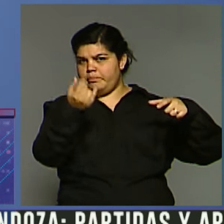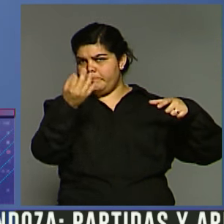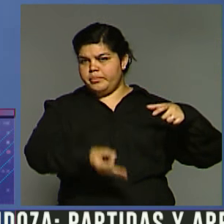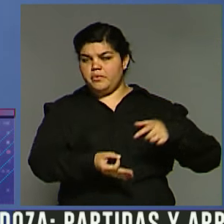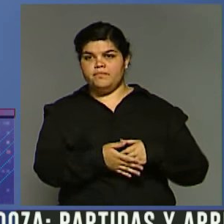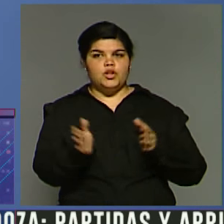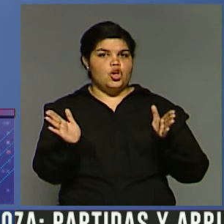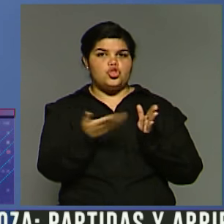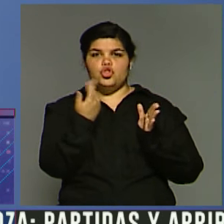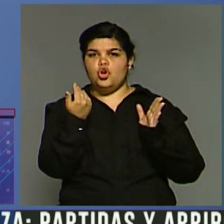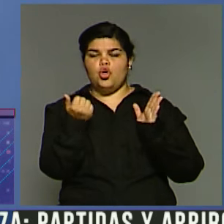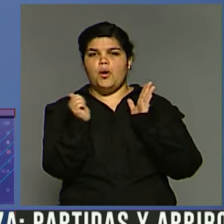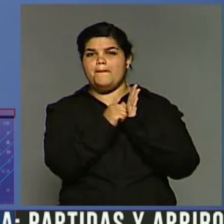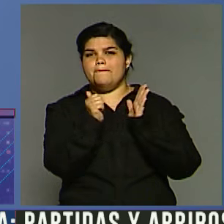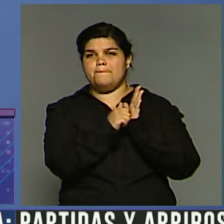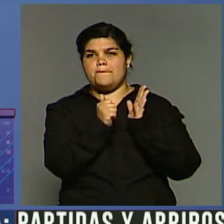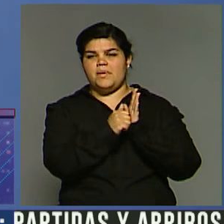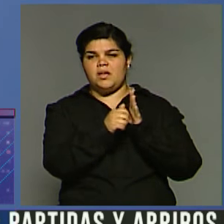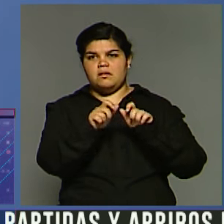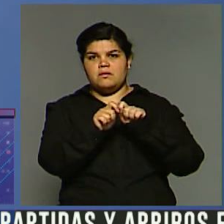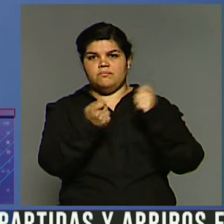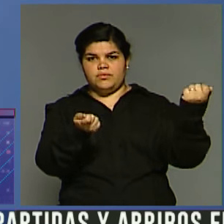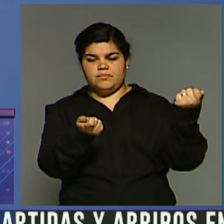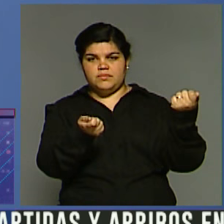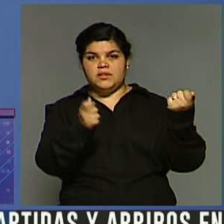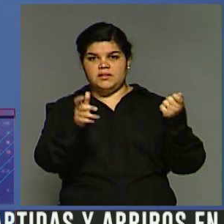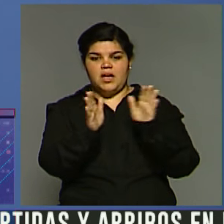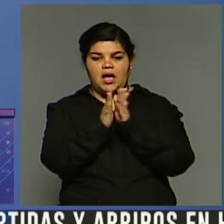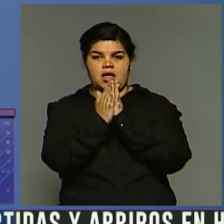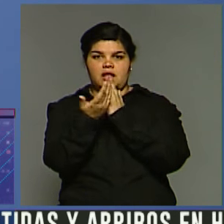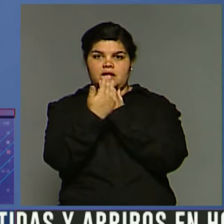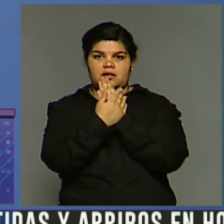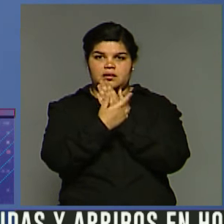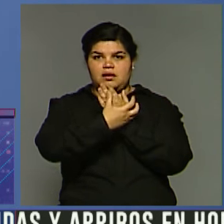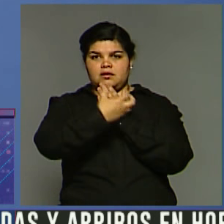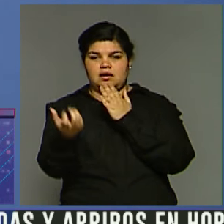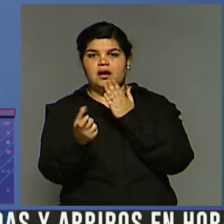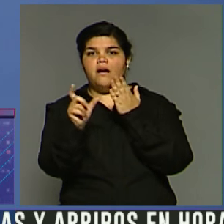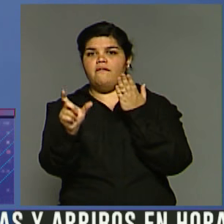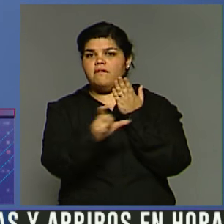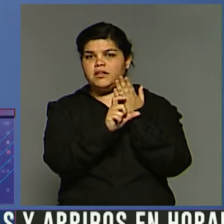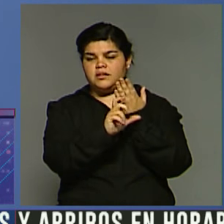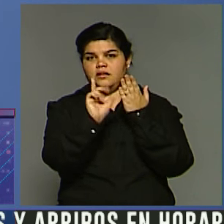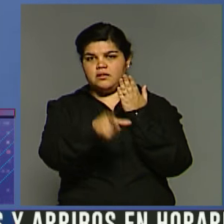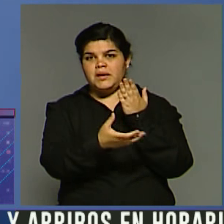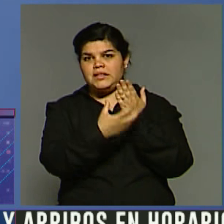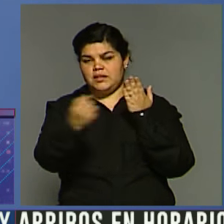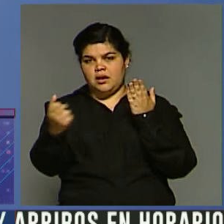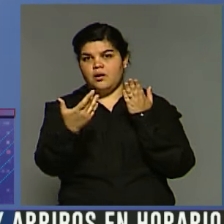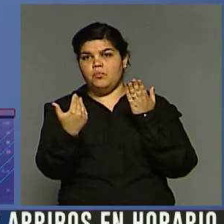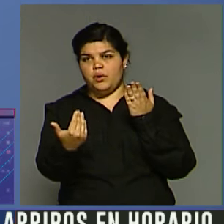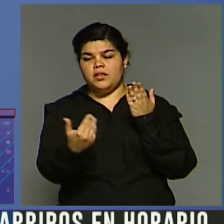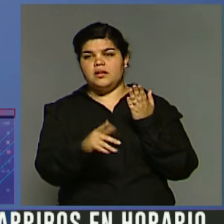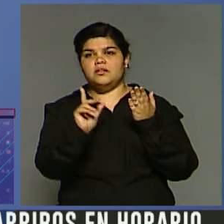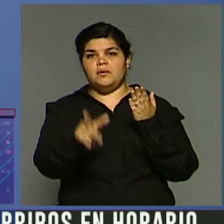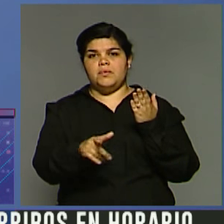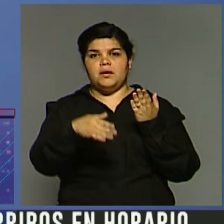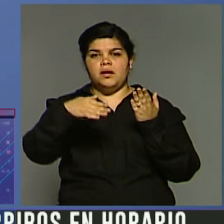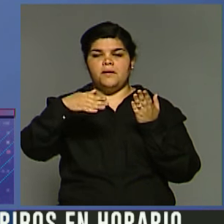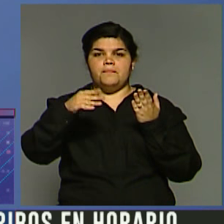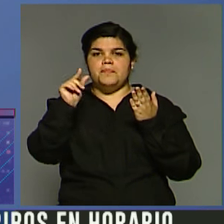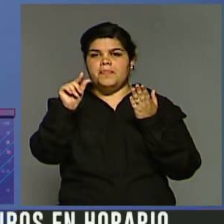o sea, todo plástico, se saca la tapita de atrás, o sea, es armable, se saca la batería, tiene para ponerle una ampliación de micro CD, o sea,